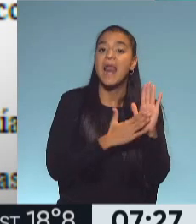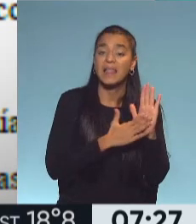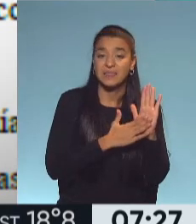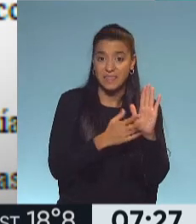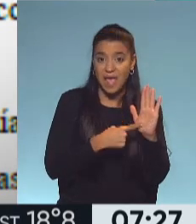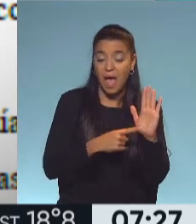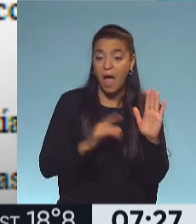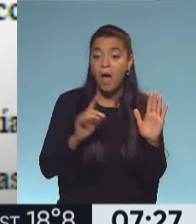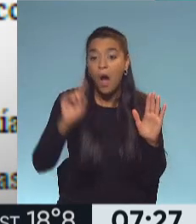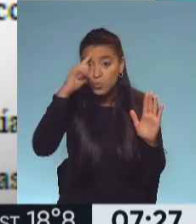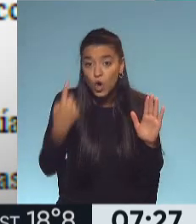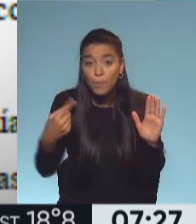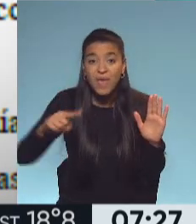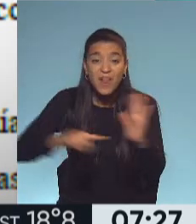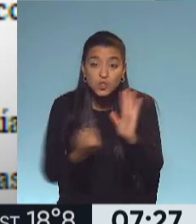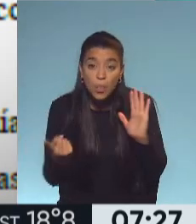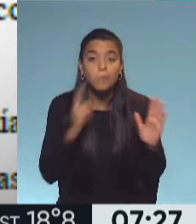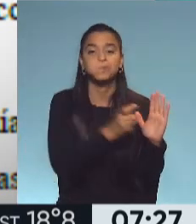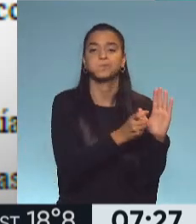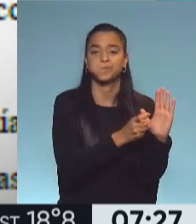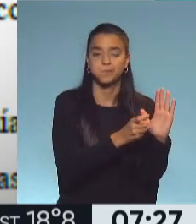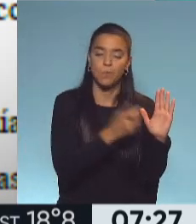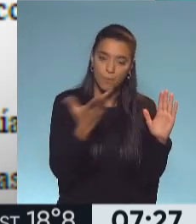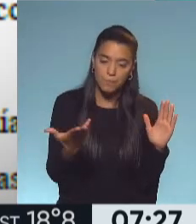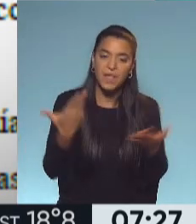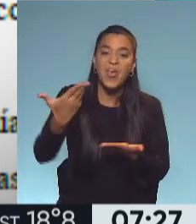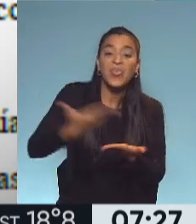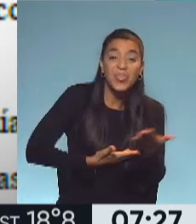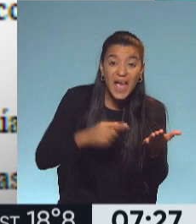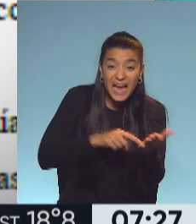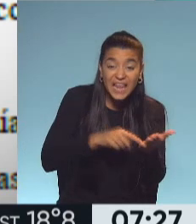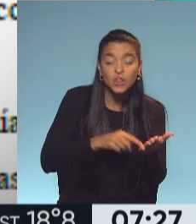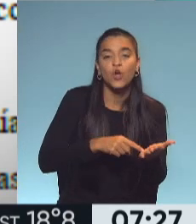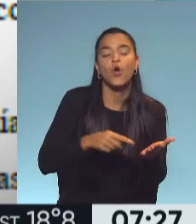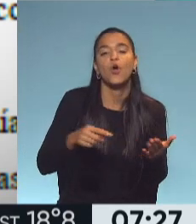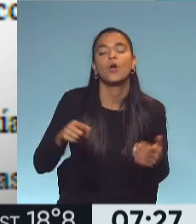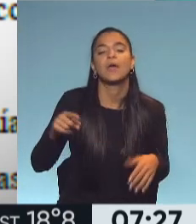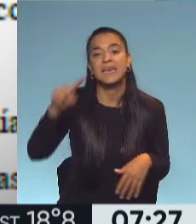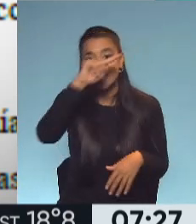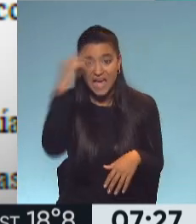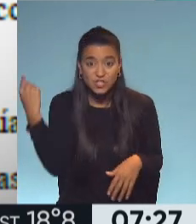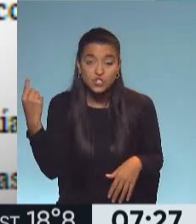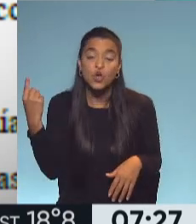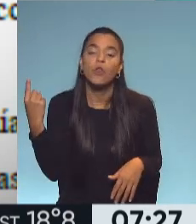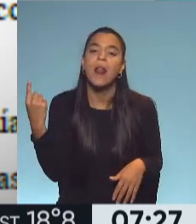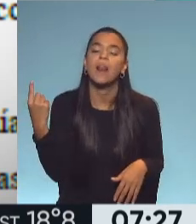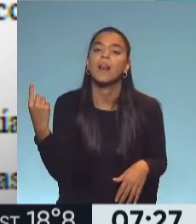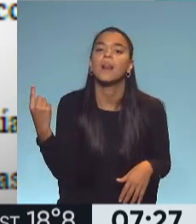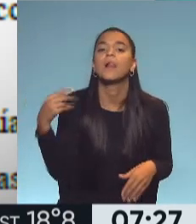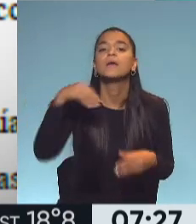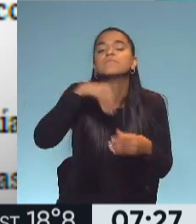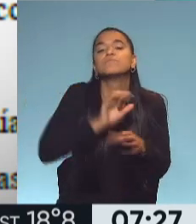la autonomía de la Ciudad de Buenos Aires, que un decreto nacional se introdujo dentro de lo que es